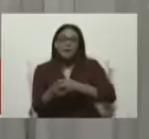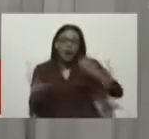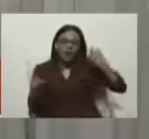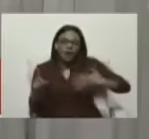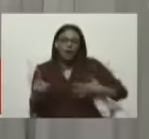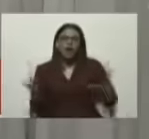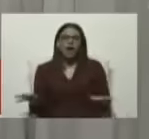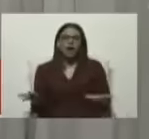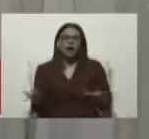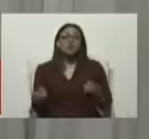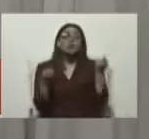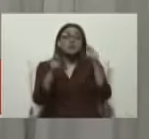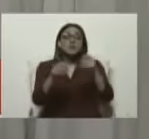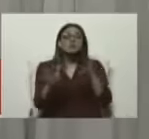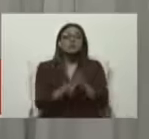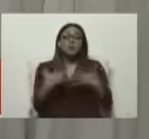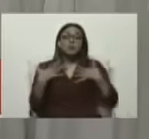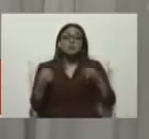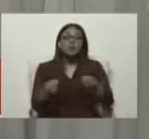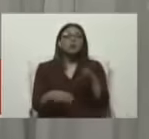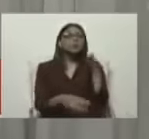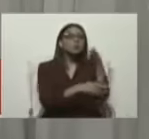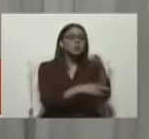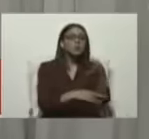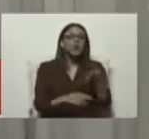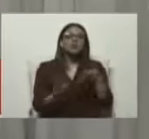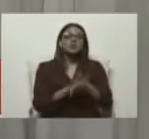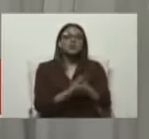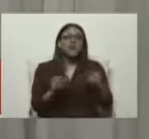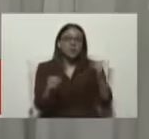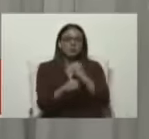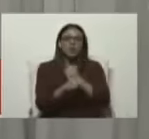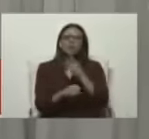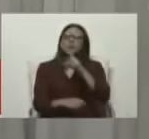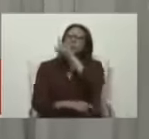Cuando privaticen la salud, vayan a preguntarle ahora a un trabajador en Argentina.